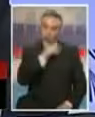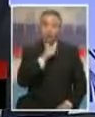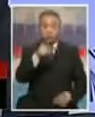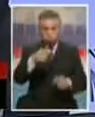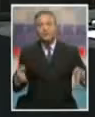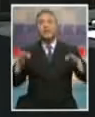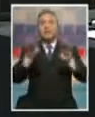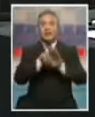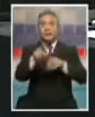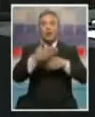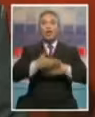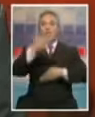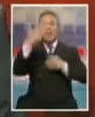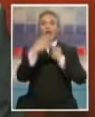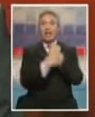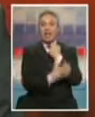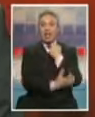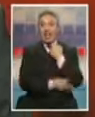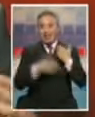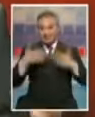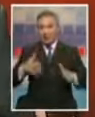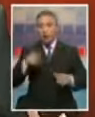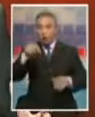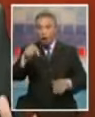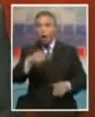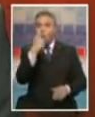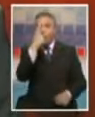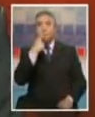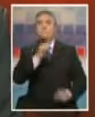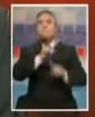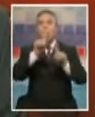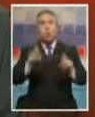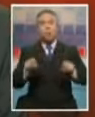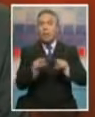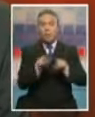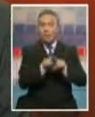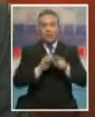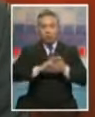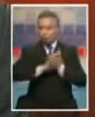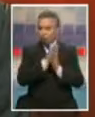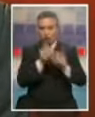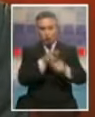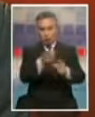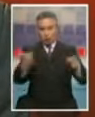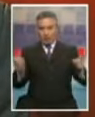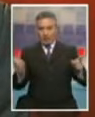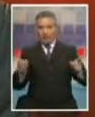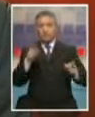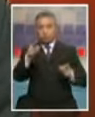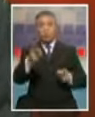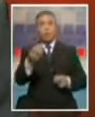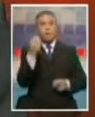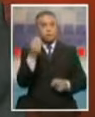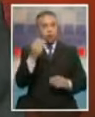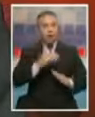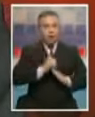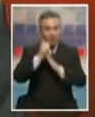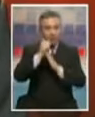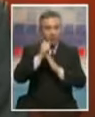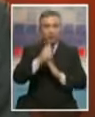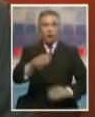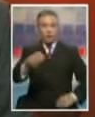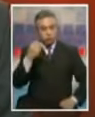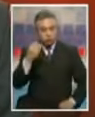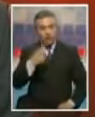Muchas gracias. Y vamos ahora a una pregunta que es común para todos ustedes, es la siguiente. Una característica de un buen líder, de un buen presidente,